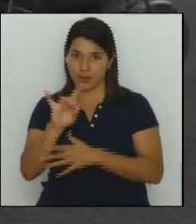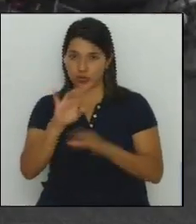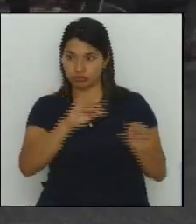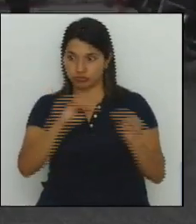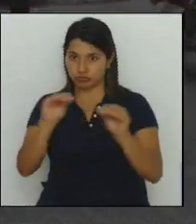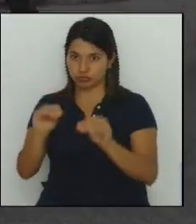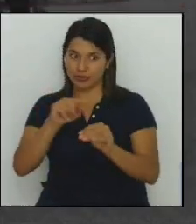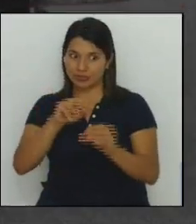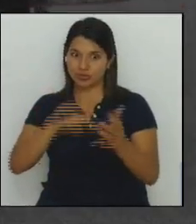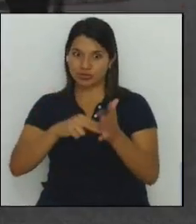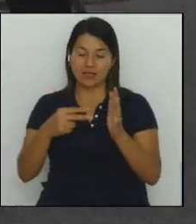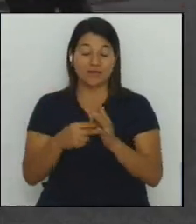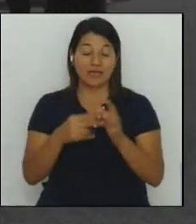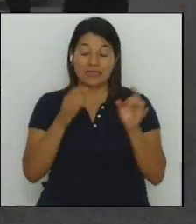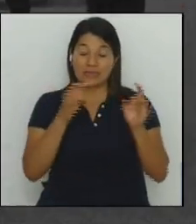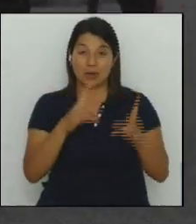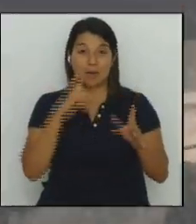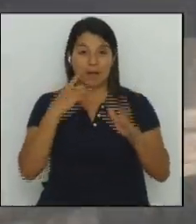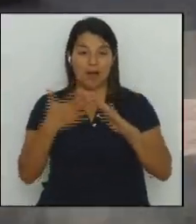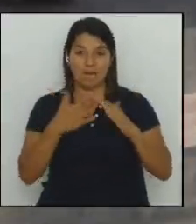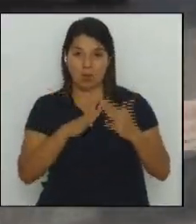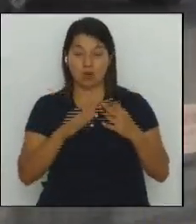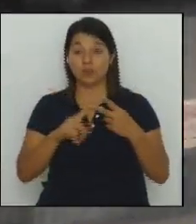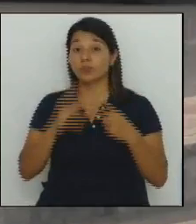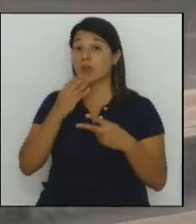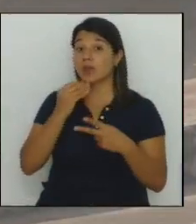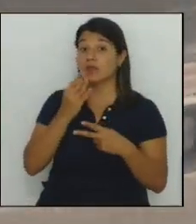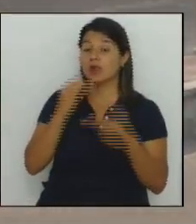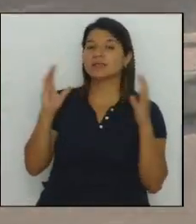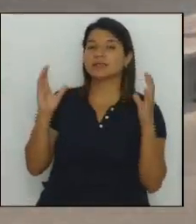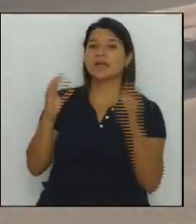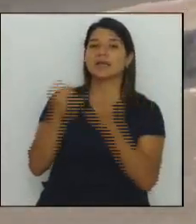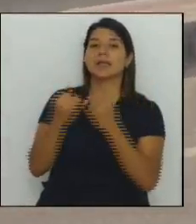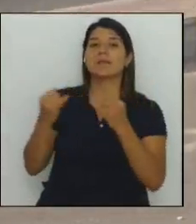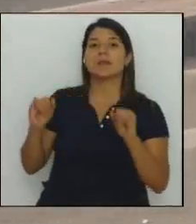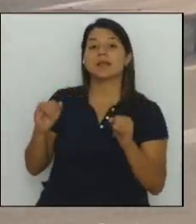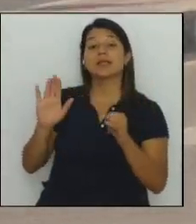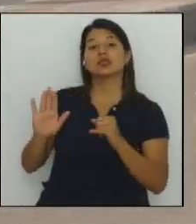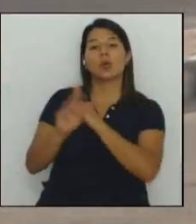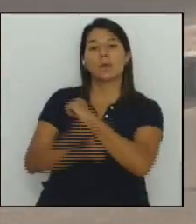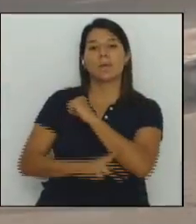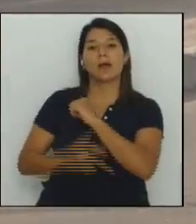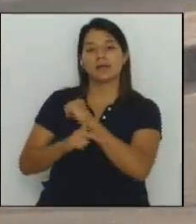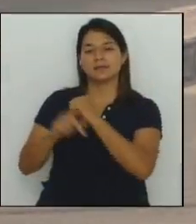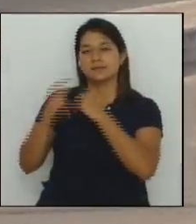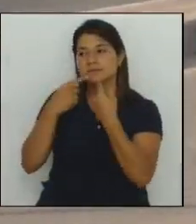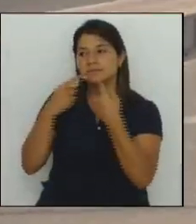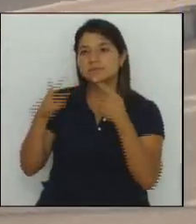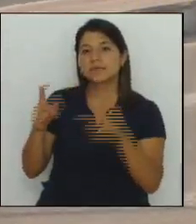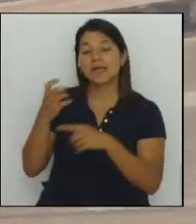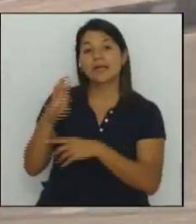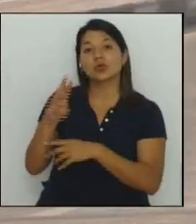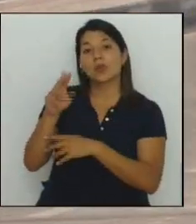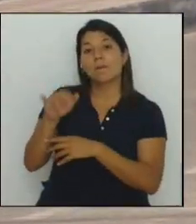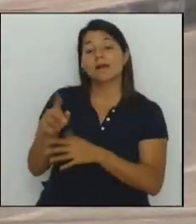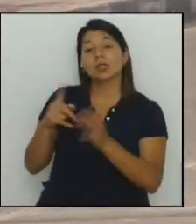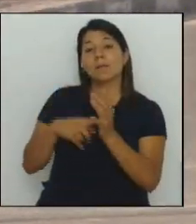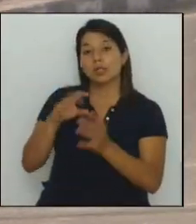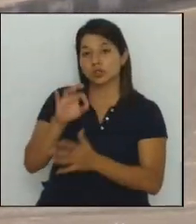En tanto, los israelíes celebran la independencia de su estado, proclamada el 14 de mayo de